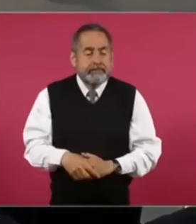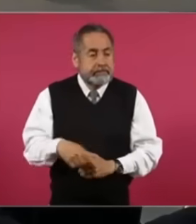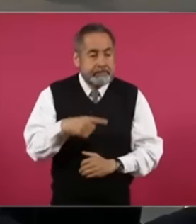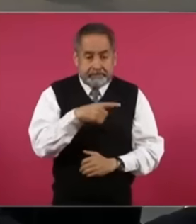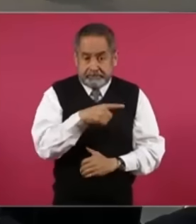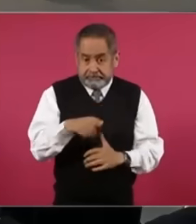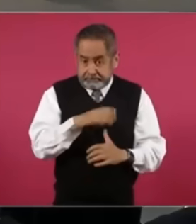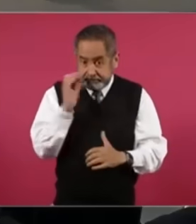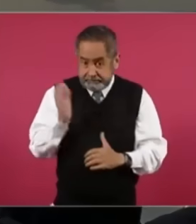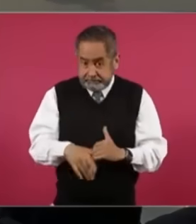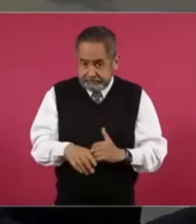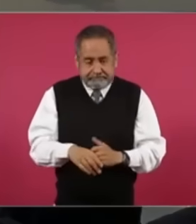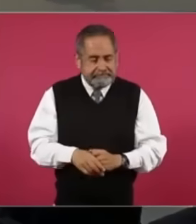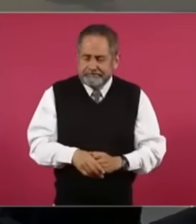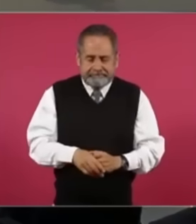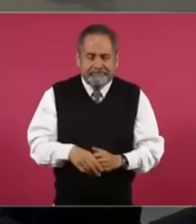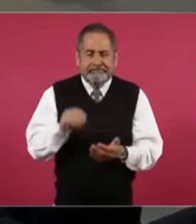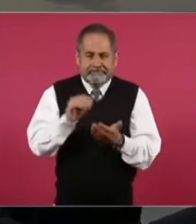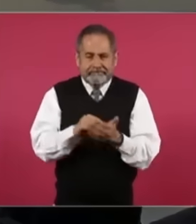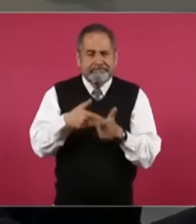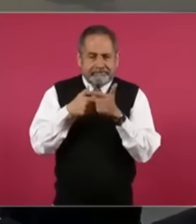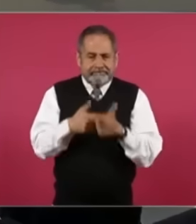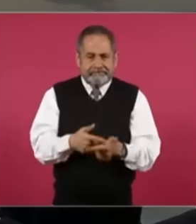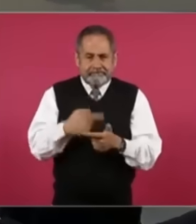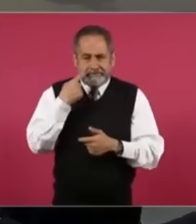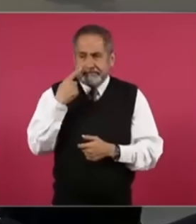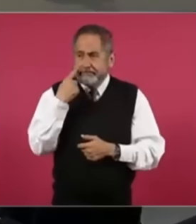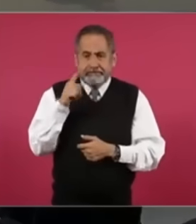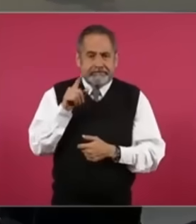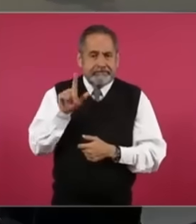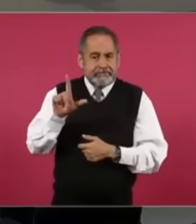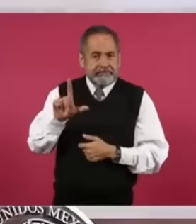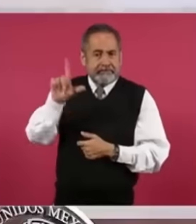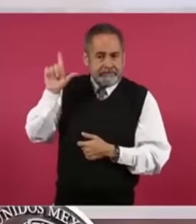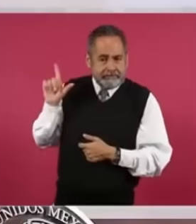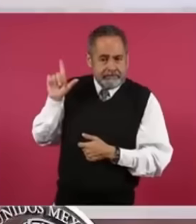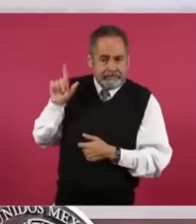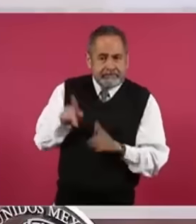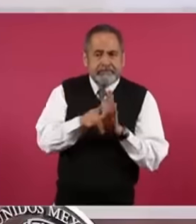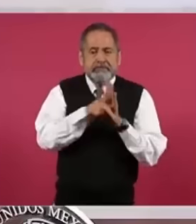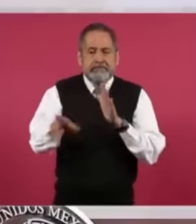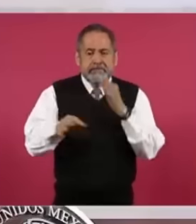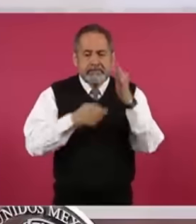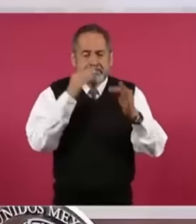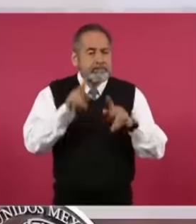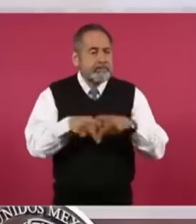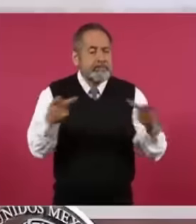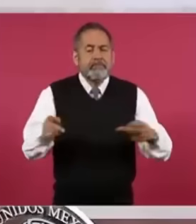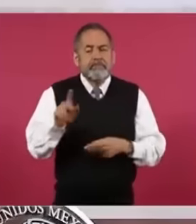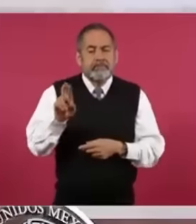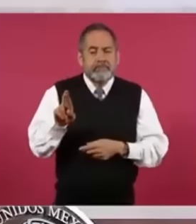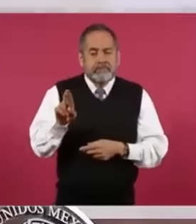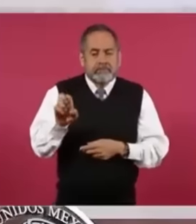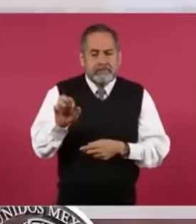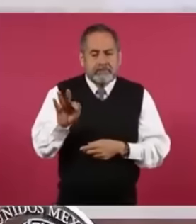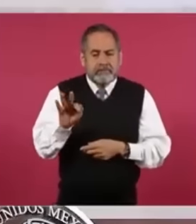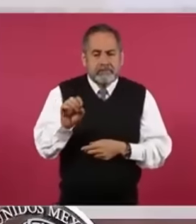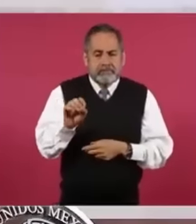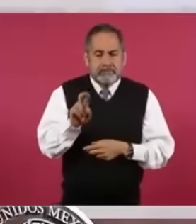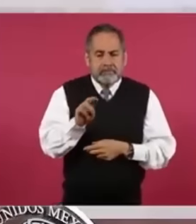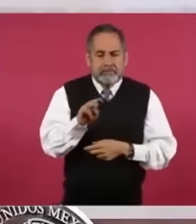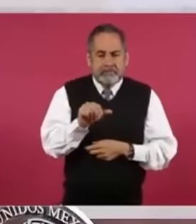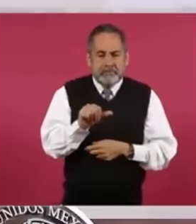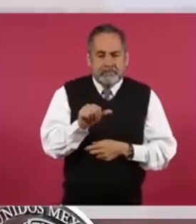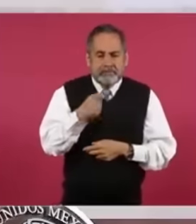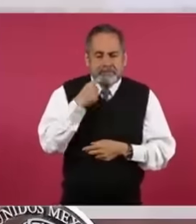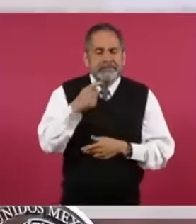aquí, porque el pasado lunes el diario Reforma publicó en portada, y vamos a